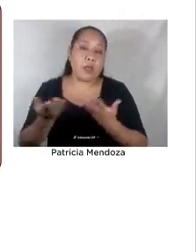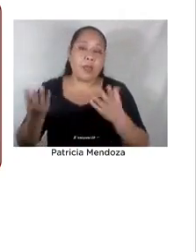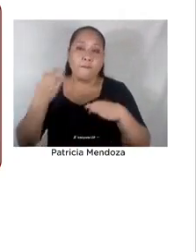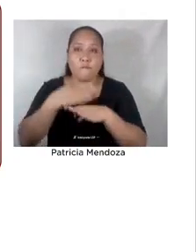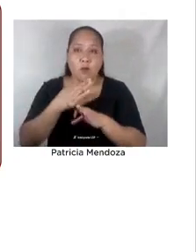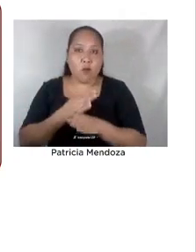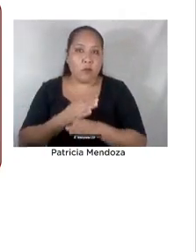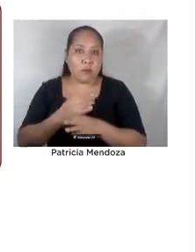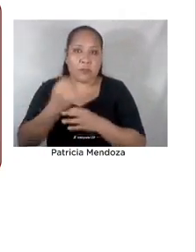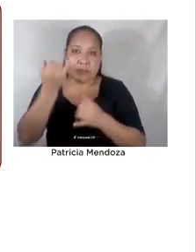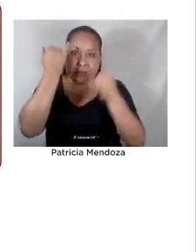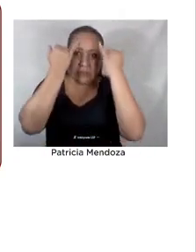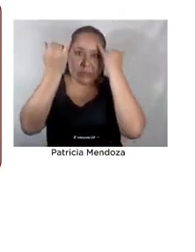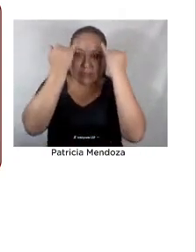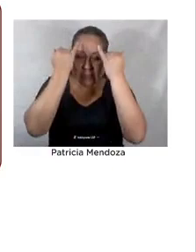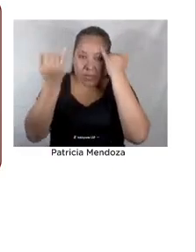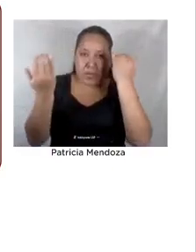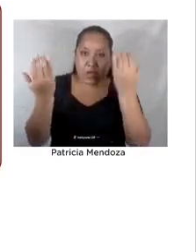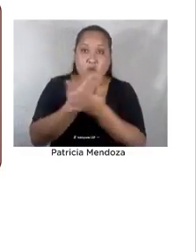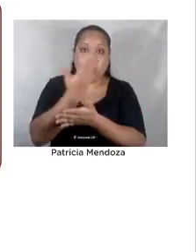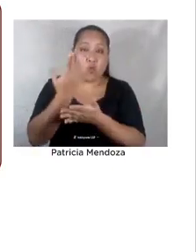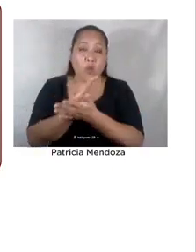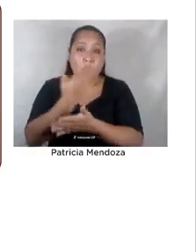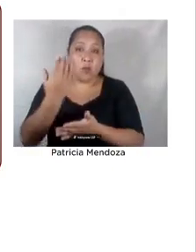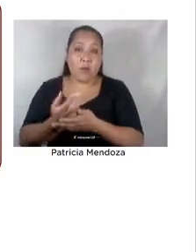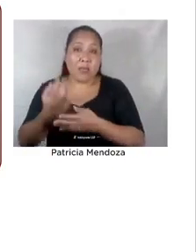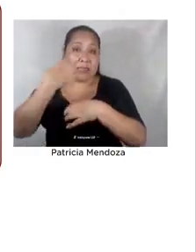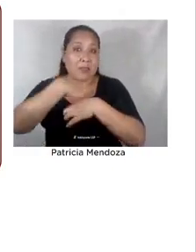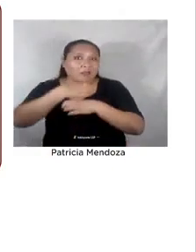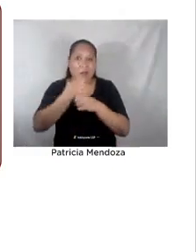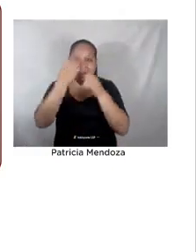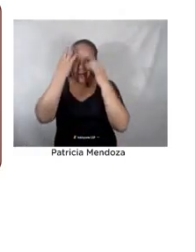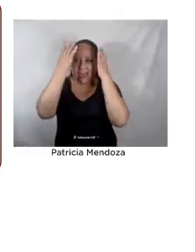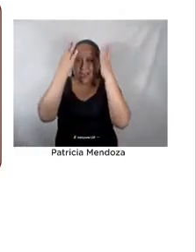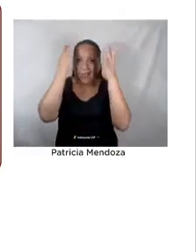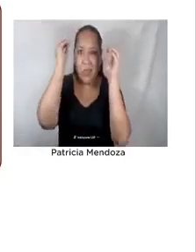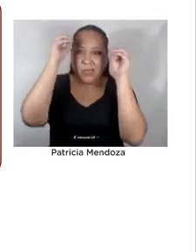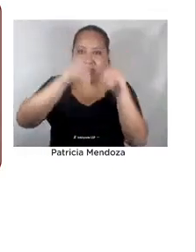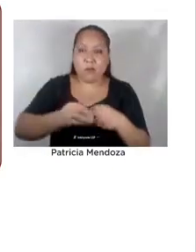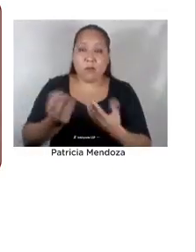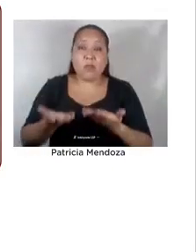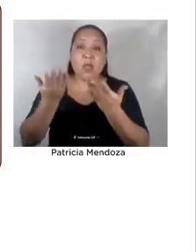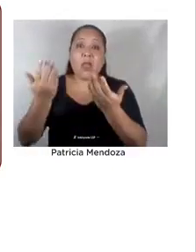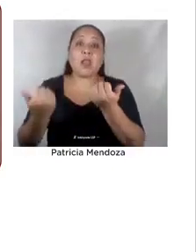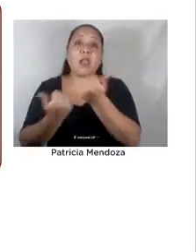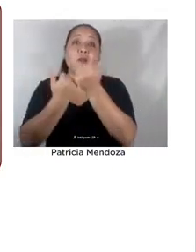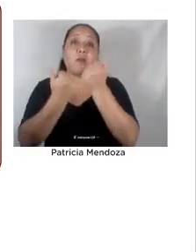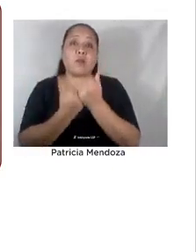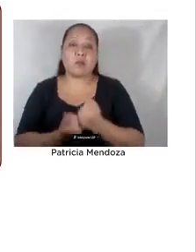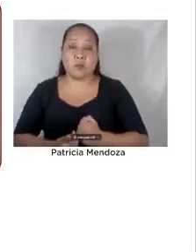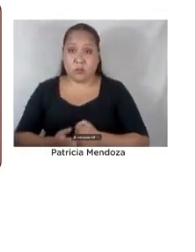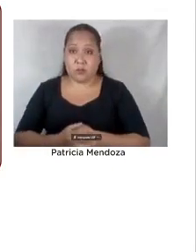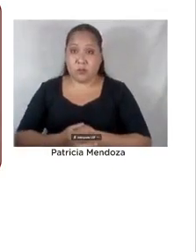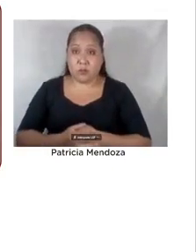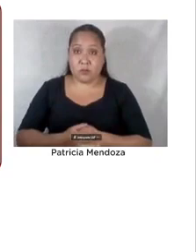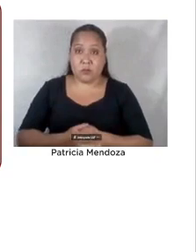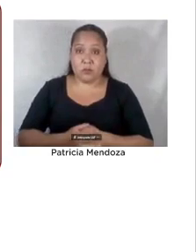muy creativas de poder brindarles apoyo. Pero hagamos, o sea, lo peor que puede pasar es que